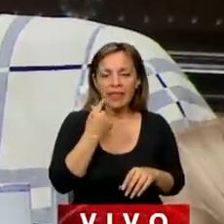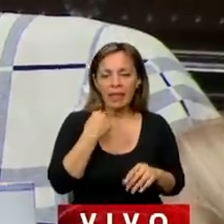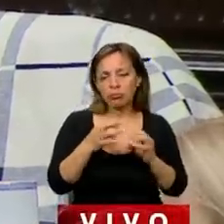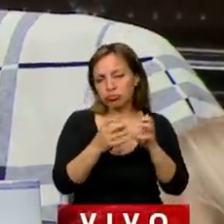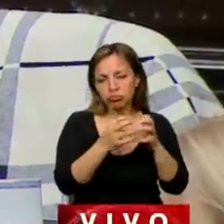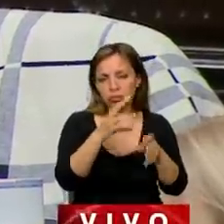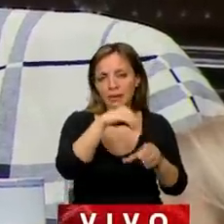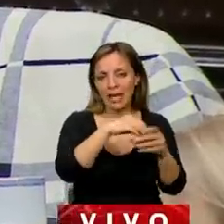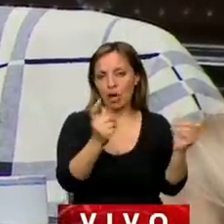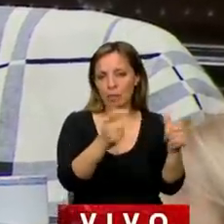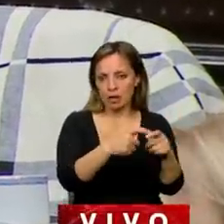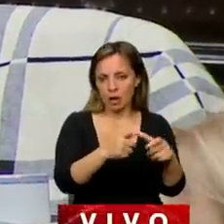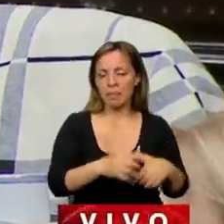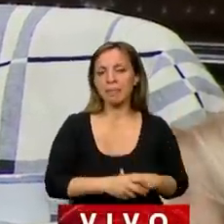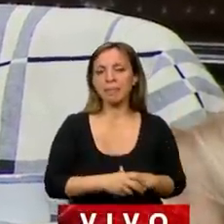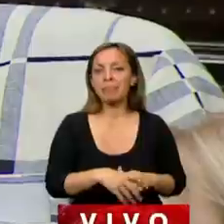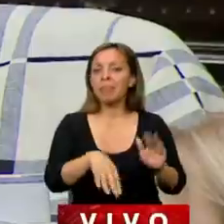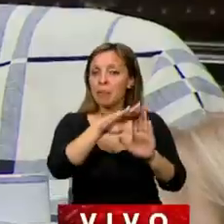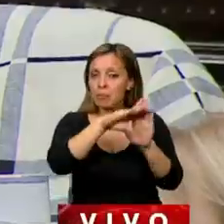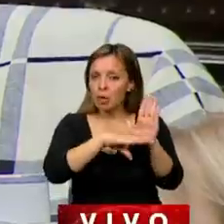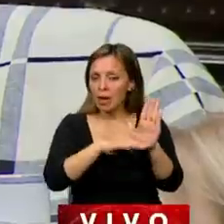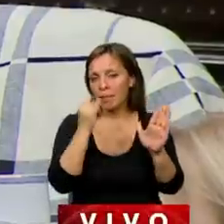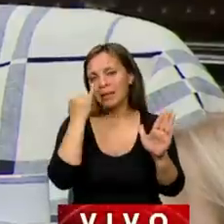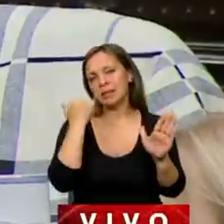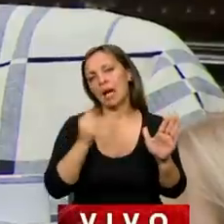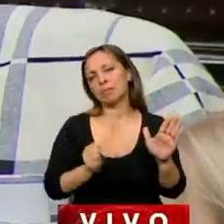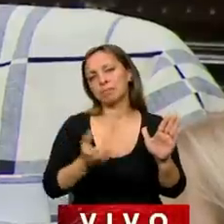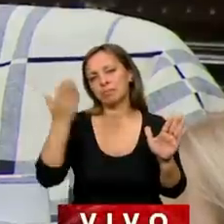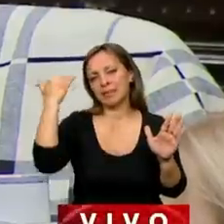Y por supuesto, es un programa que ya tiene 15 años,